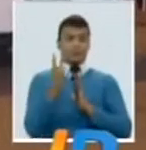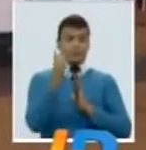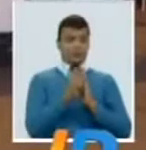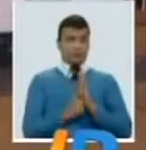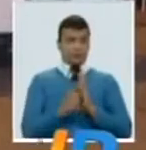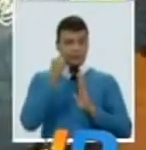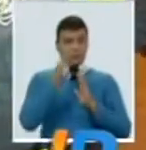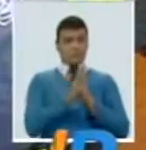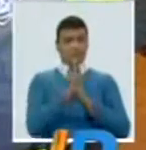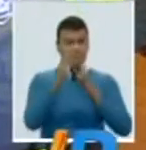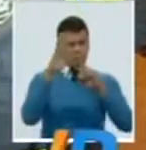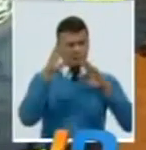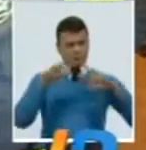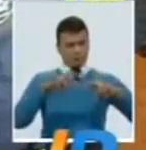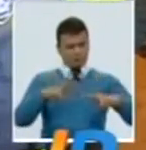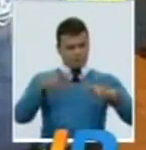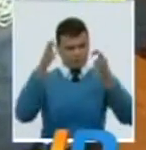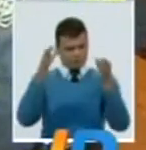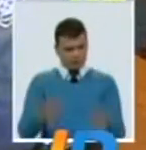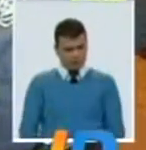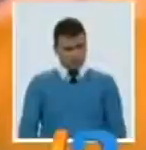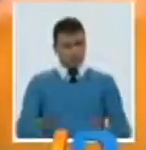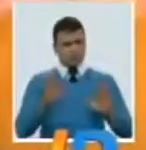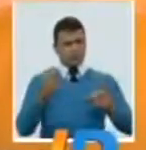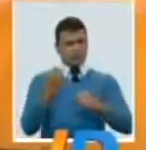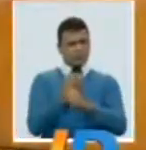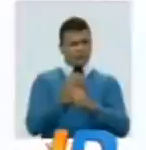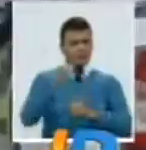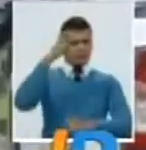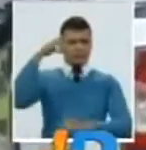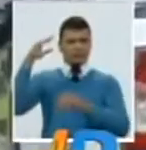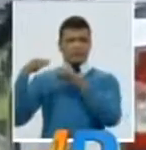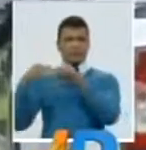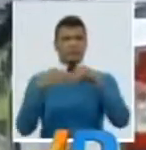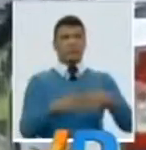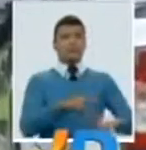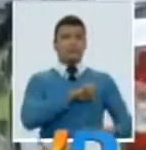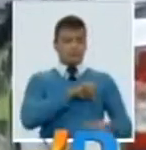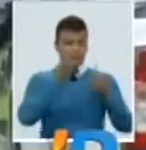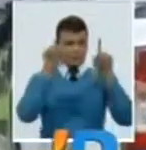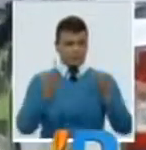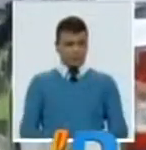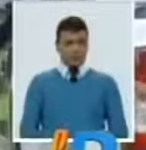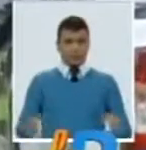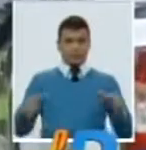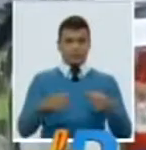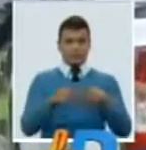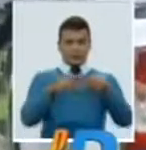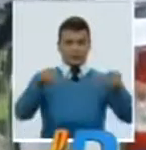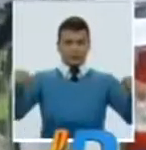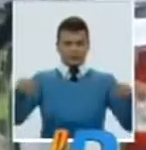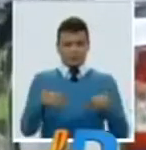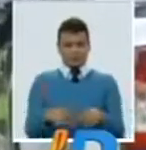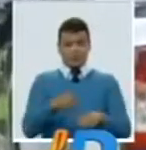Las autoridades investigan si el hecho está relacionado con su carrera profesional. También en Cali, las autoridades desactivaron un paquete de bomba con 400 gramos